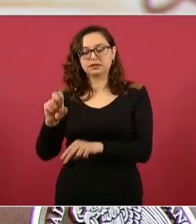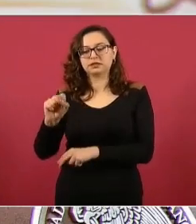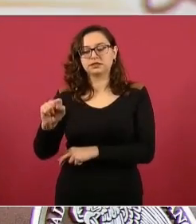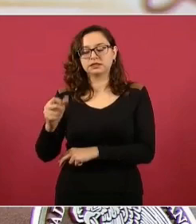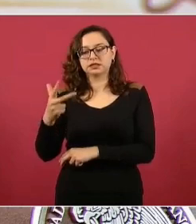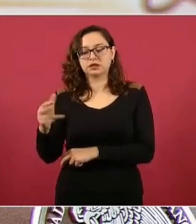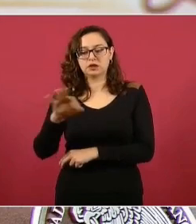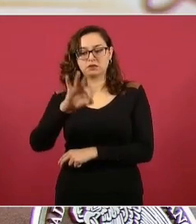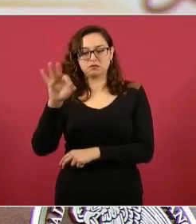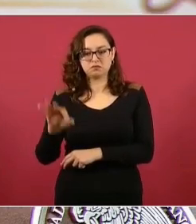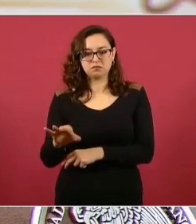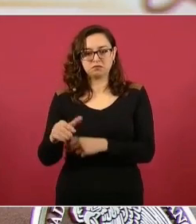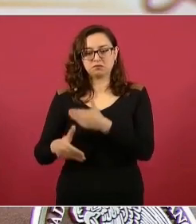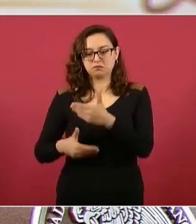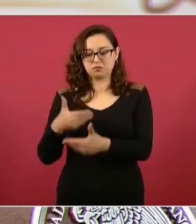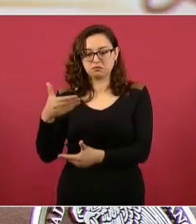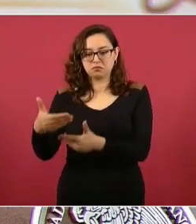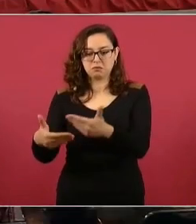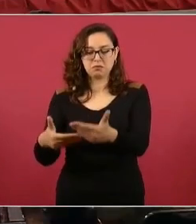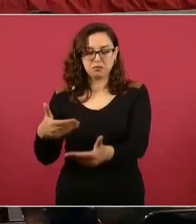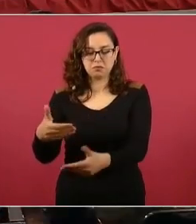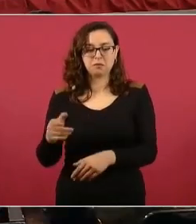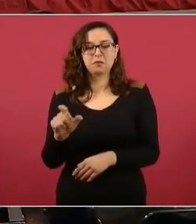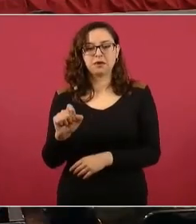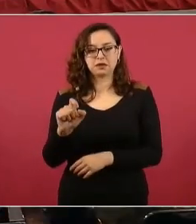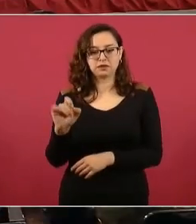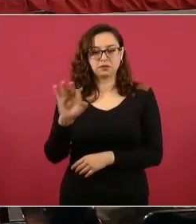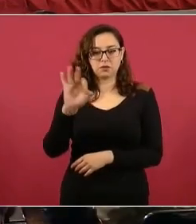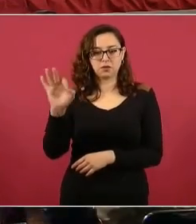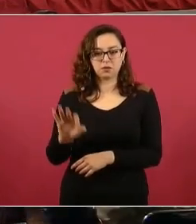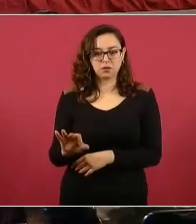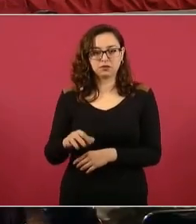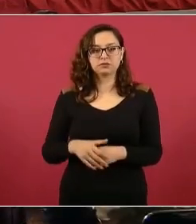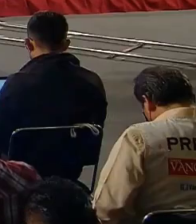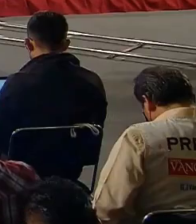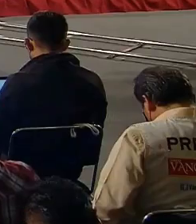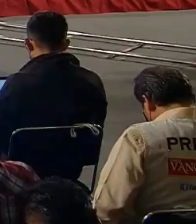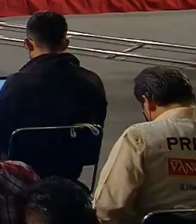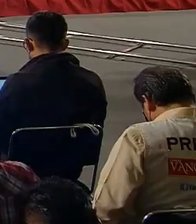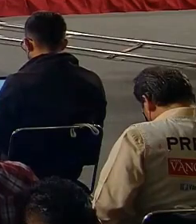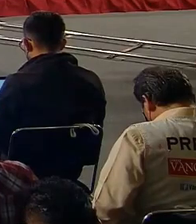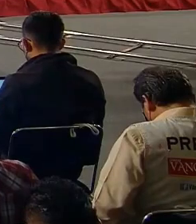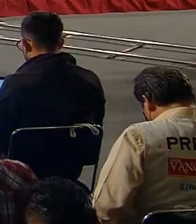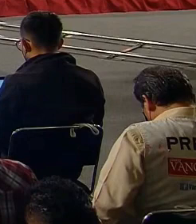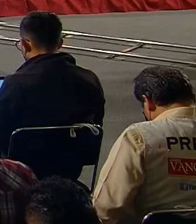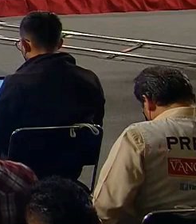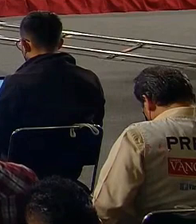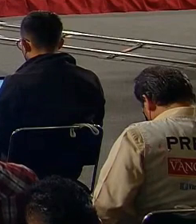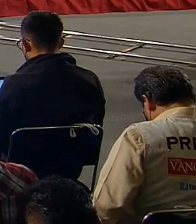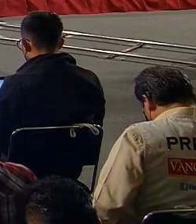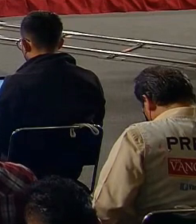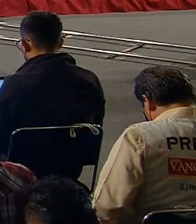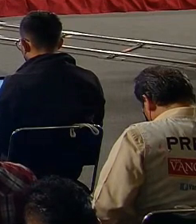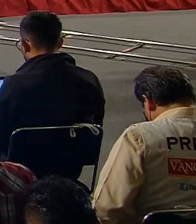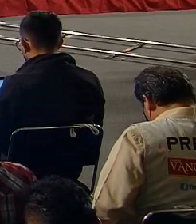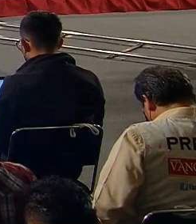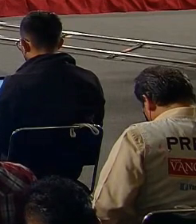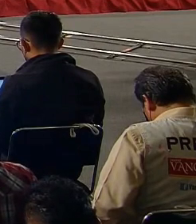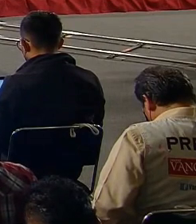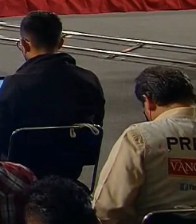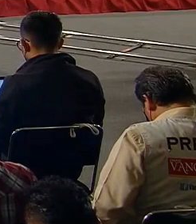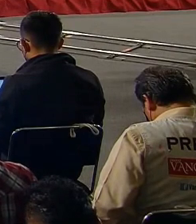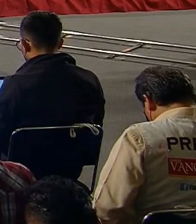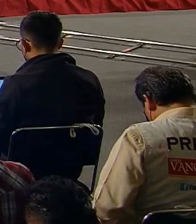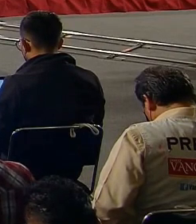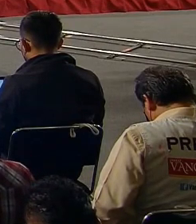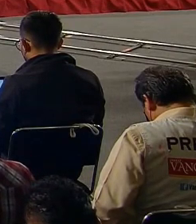nivel con un avance del 25 por ciento el abasto el nivel de surtimiento de recetas completas en colima es del 94